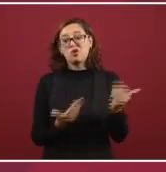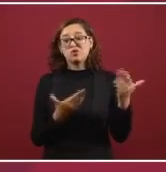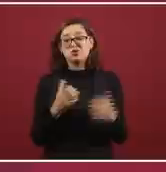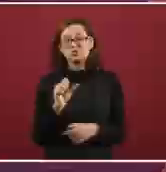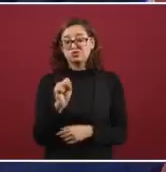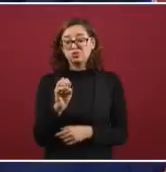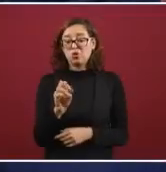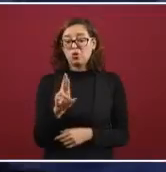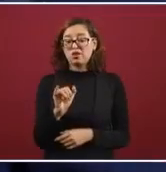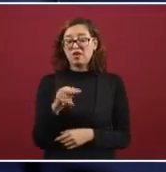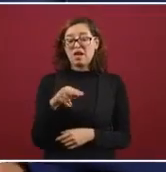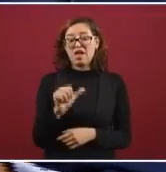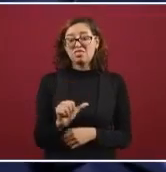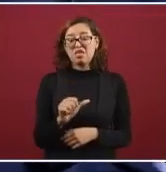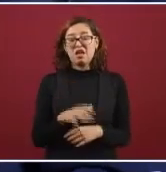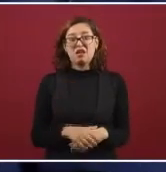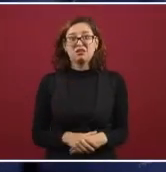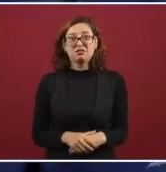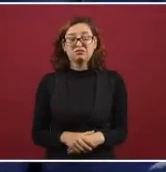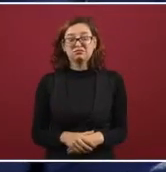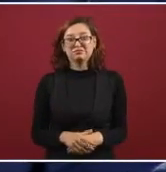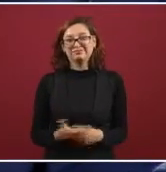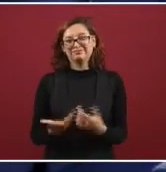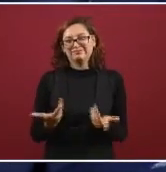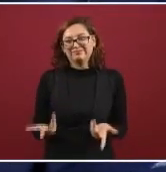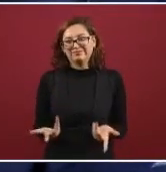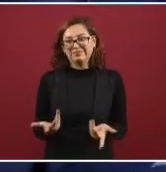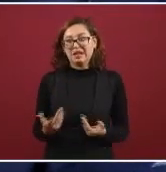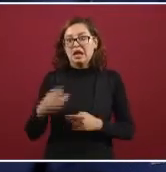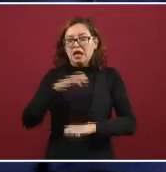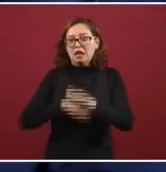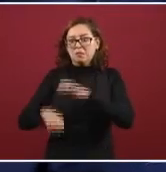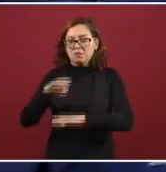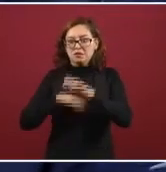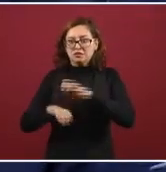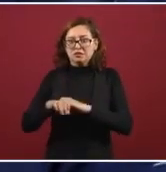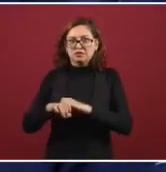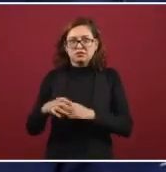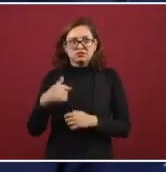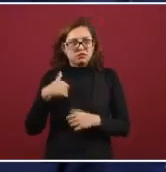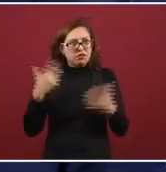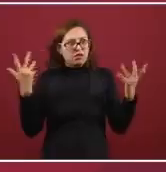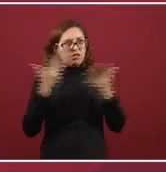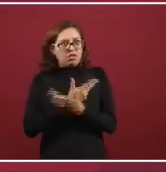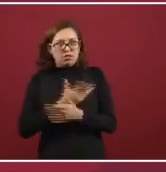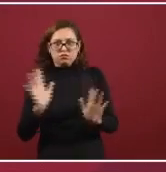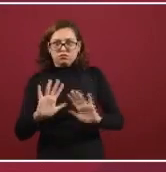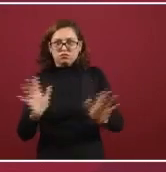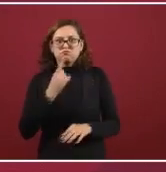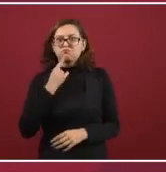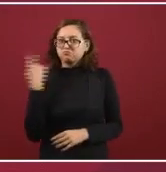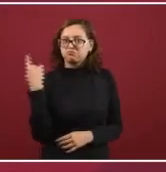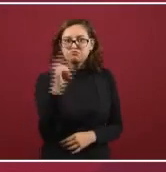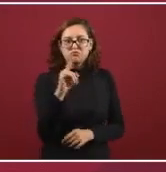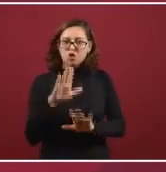Ya la misma empresa presentó denuncia